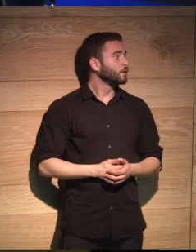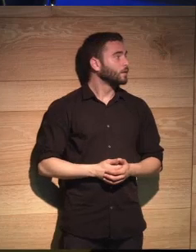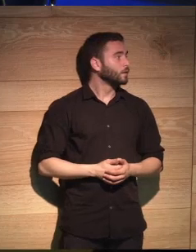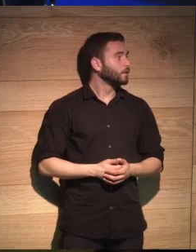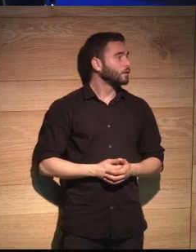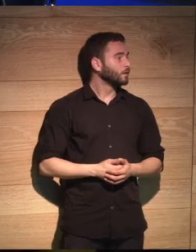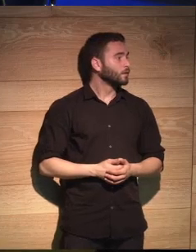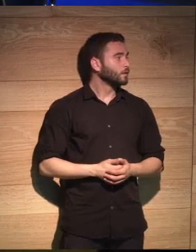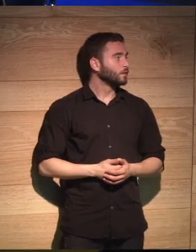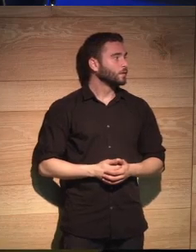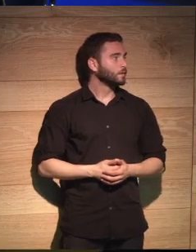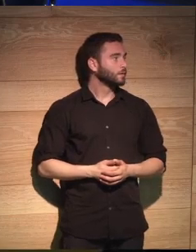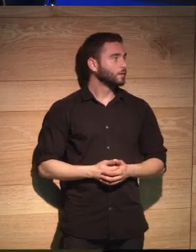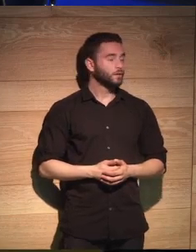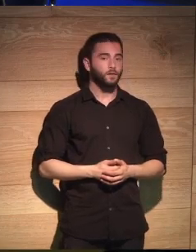Espera.